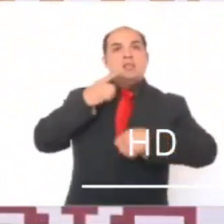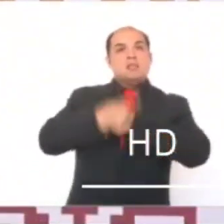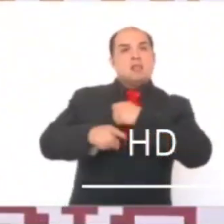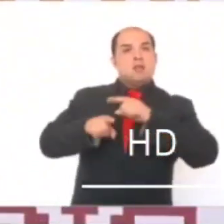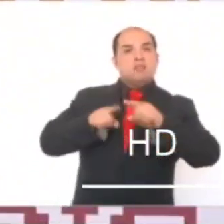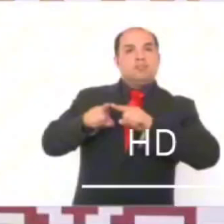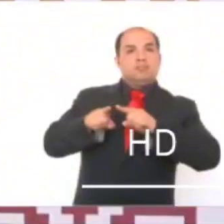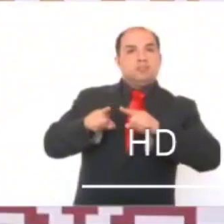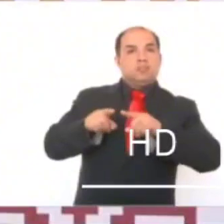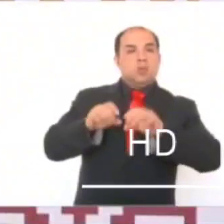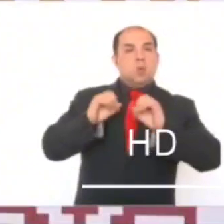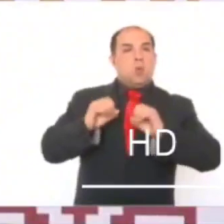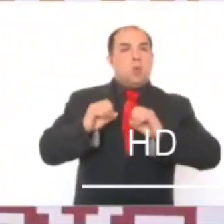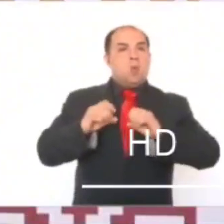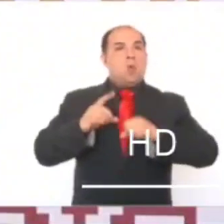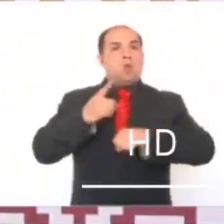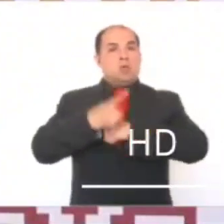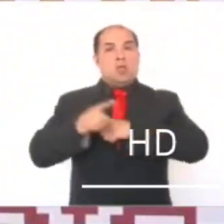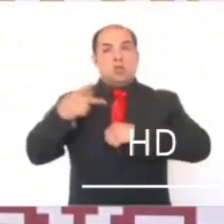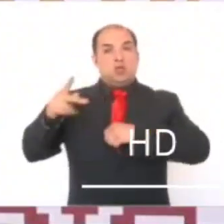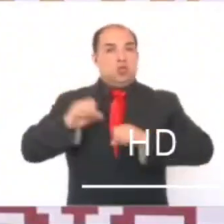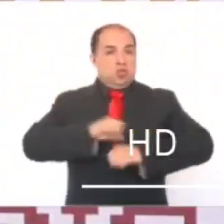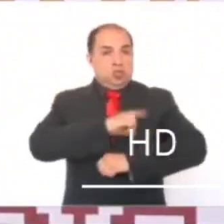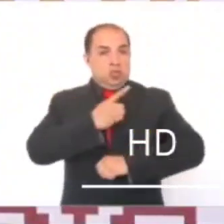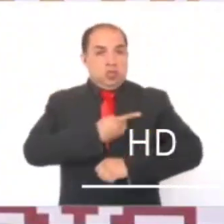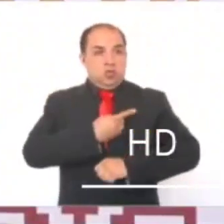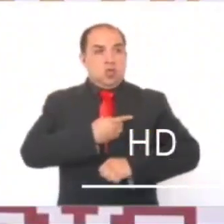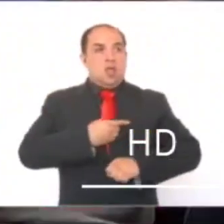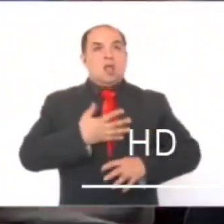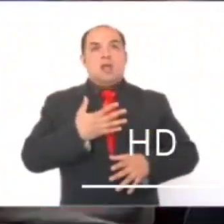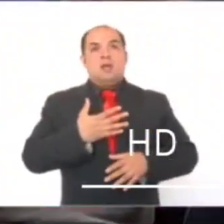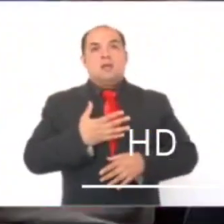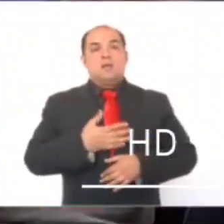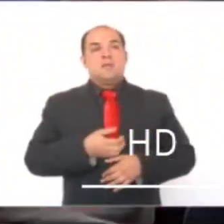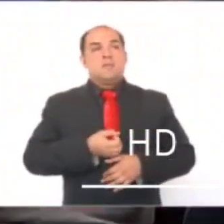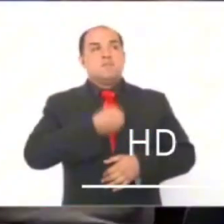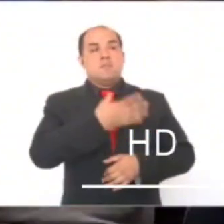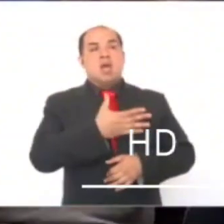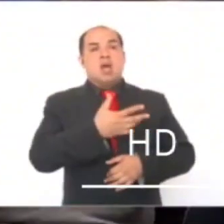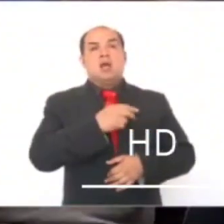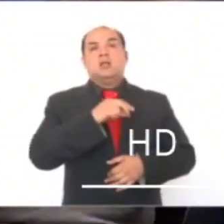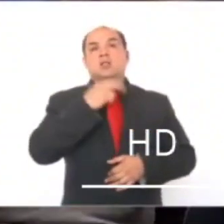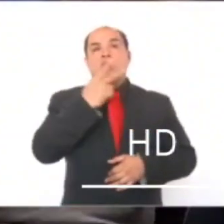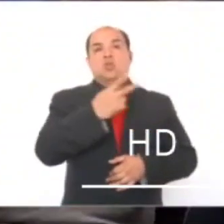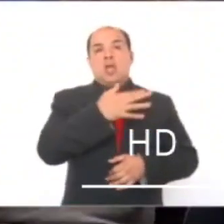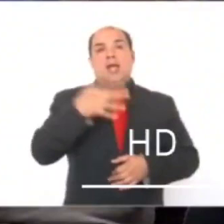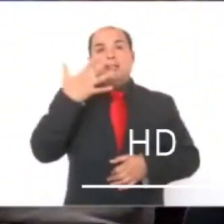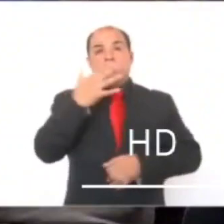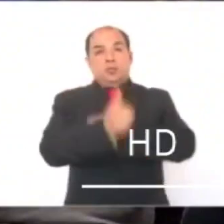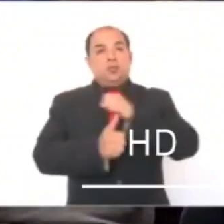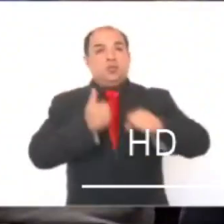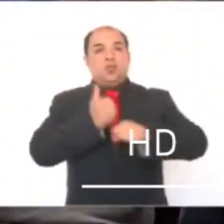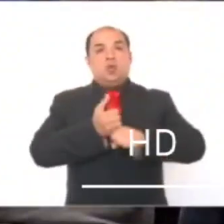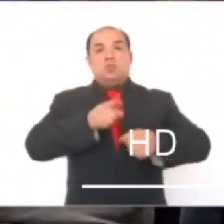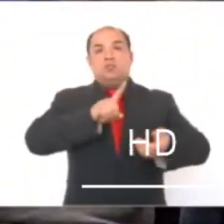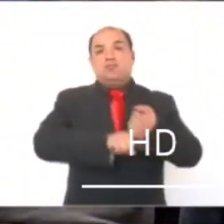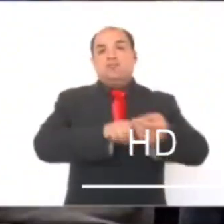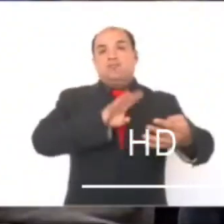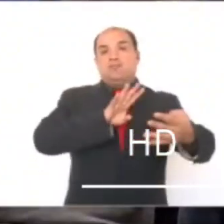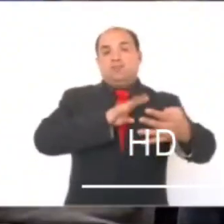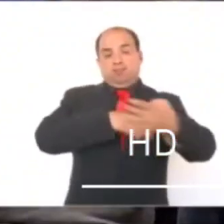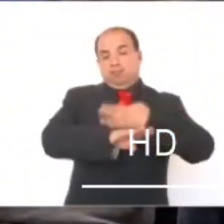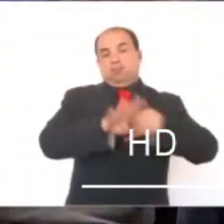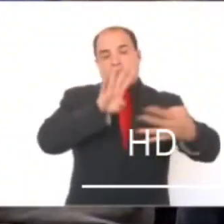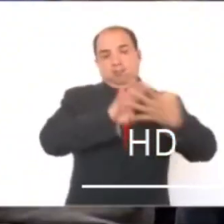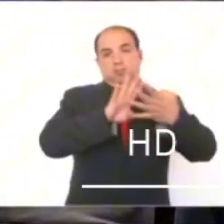a otro un daño o alteración en su salud, se le impondrán de 2 a 5 años de prisión